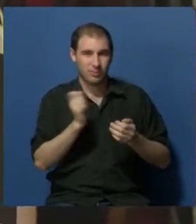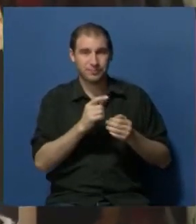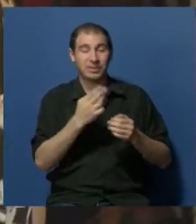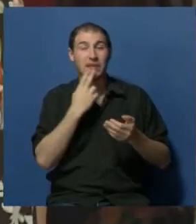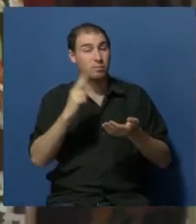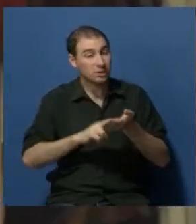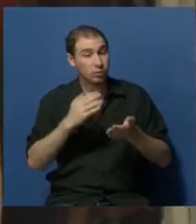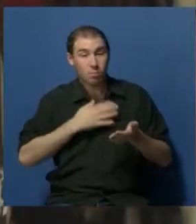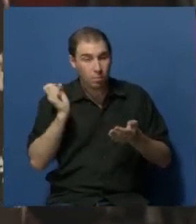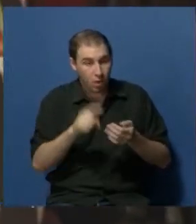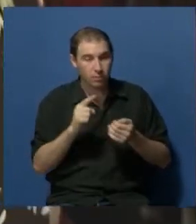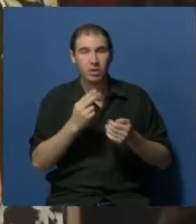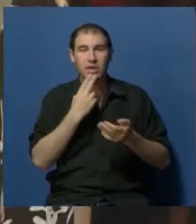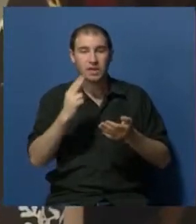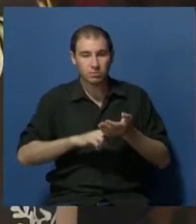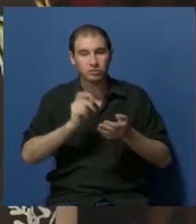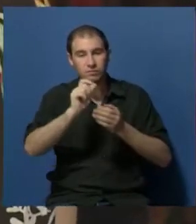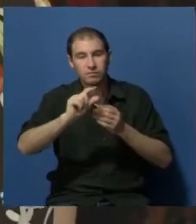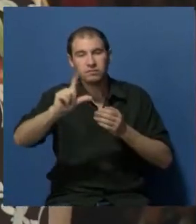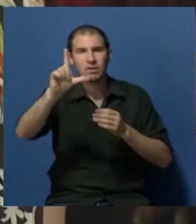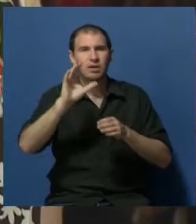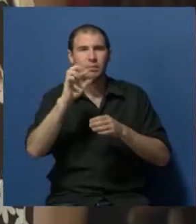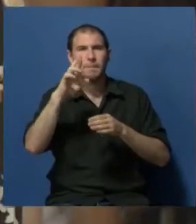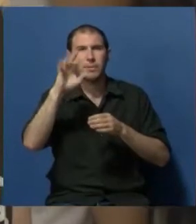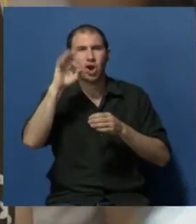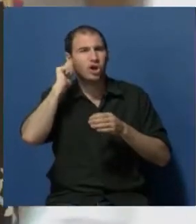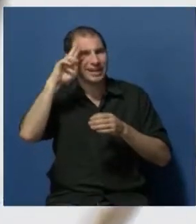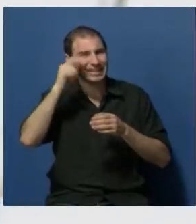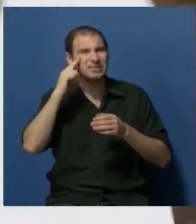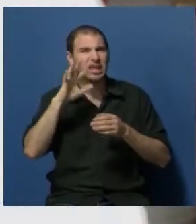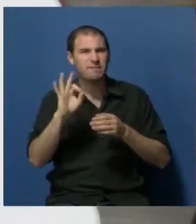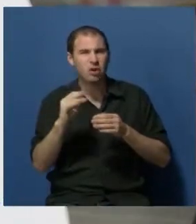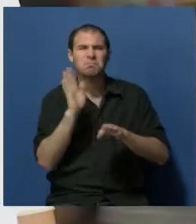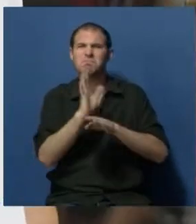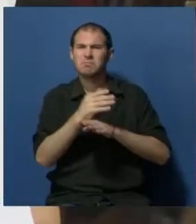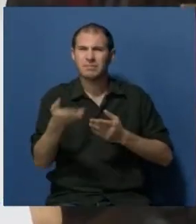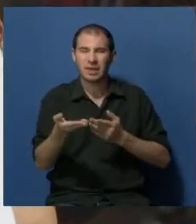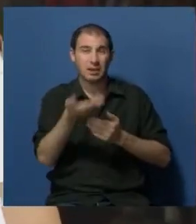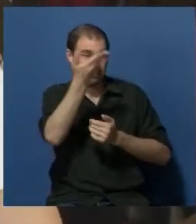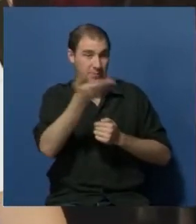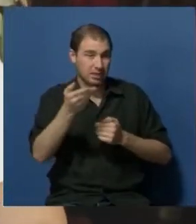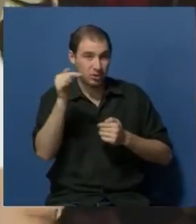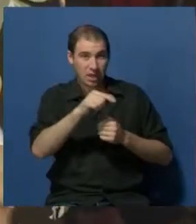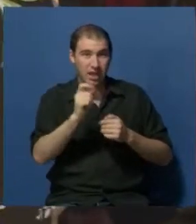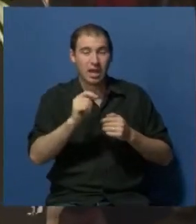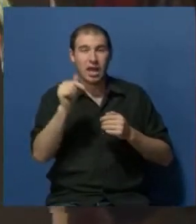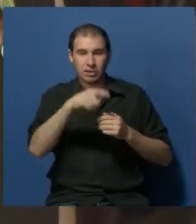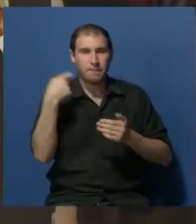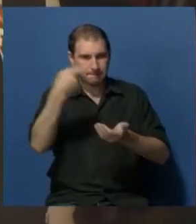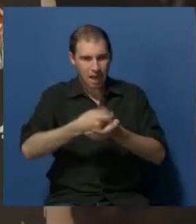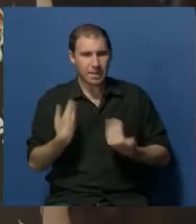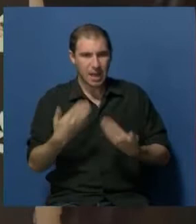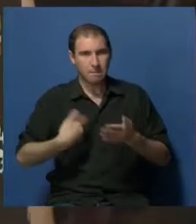mismo es un impuesto progresivo. ¿Qué significa progresivo? Que son aquellas personas que tienen mayor